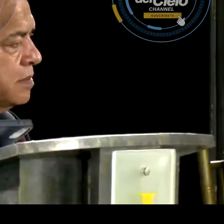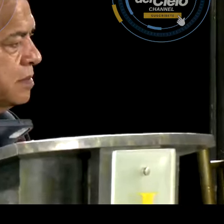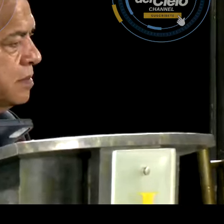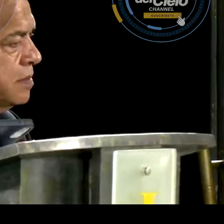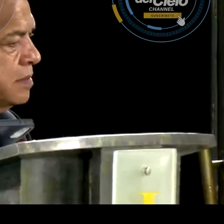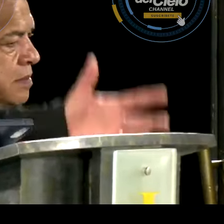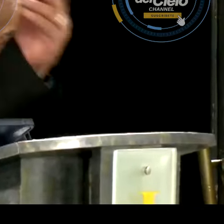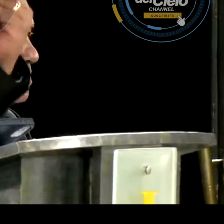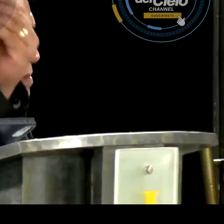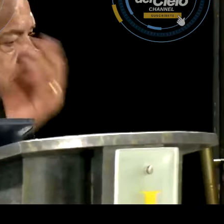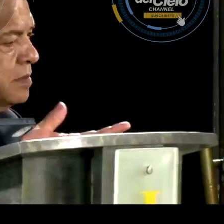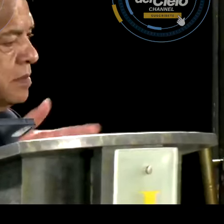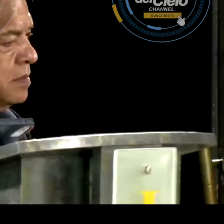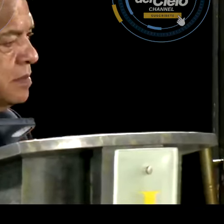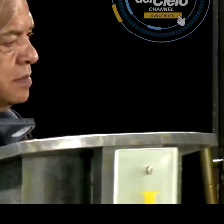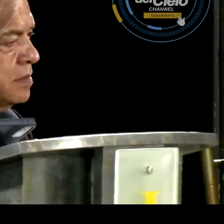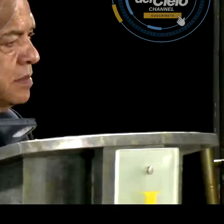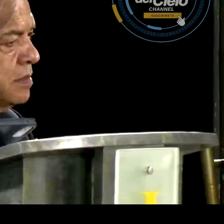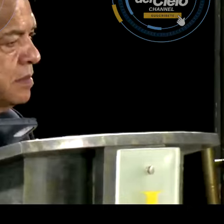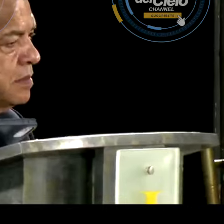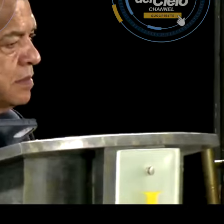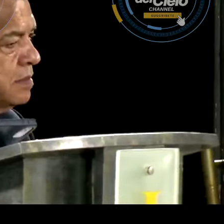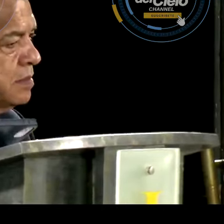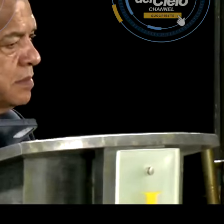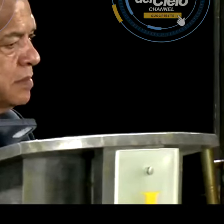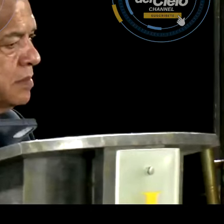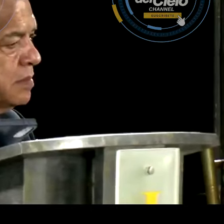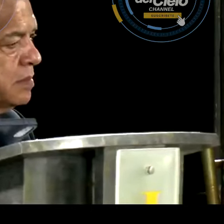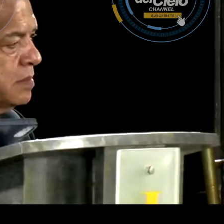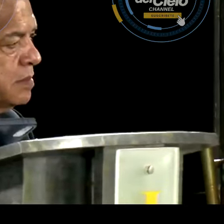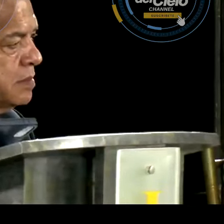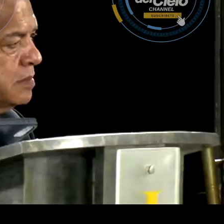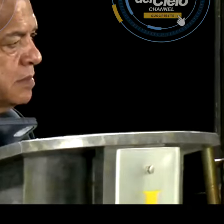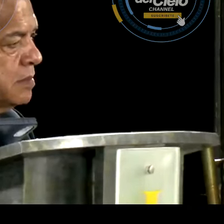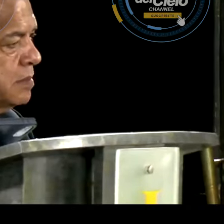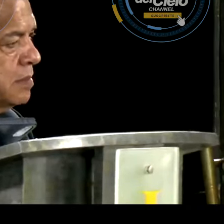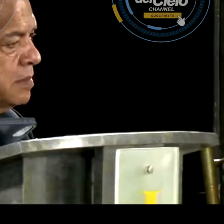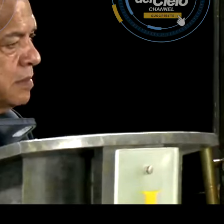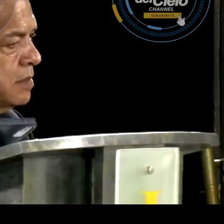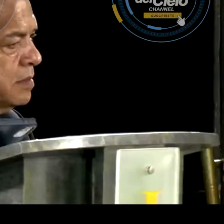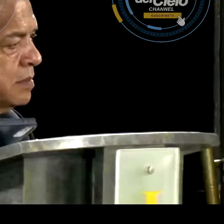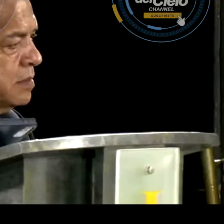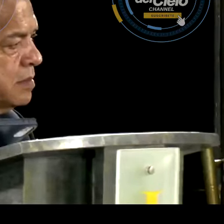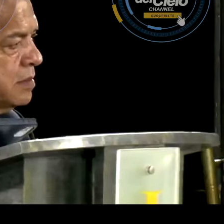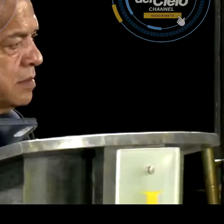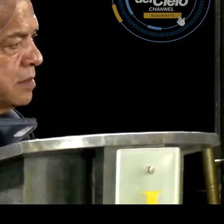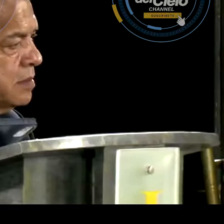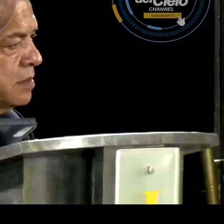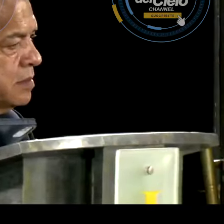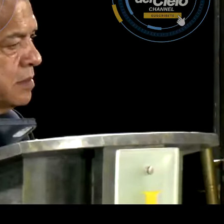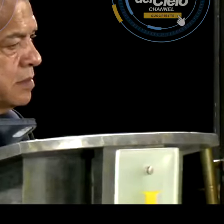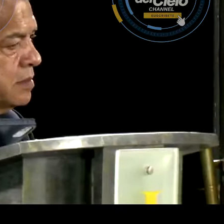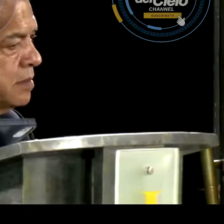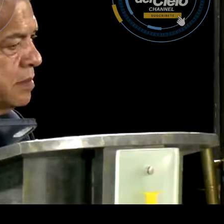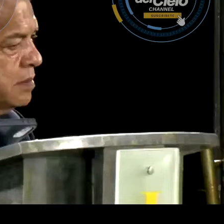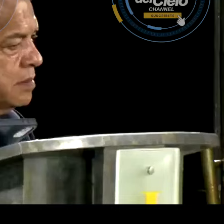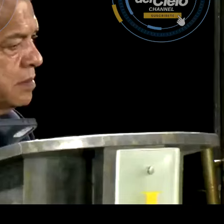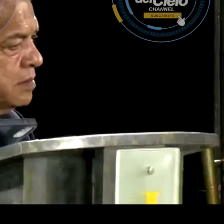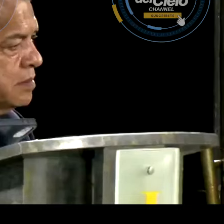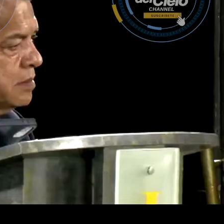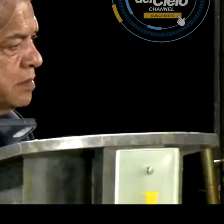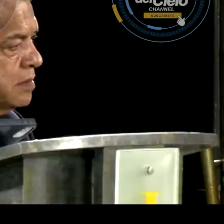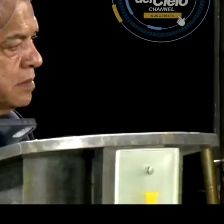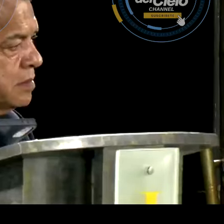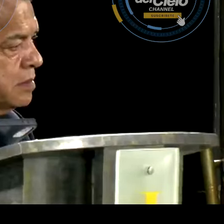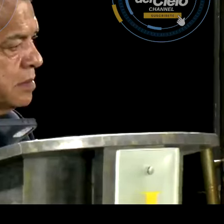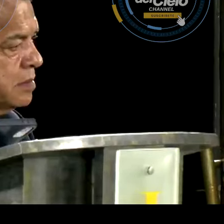el ser humano es el centro. Por esta causa todo debe de hacerse buscando satisfacer